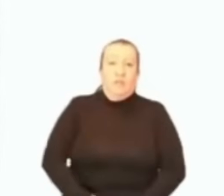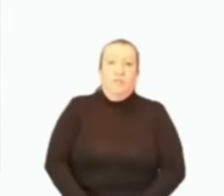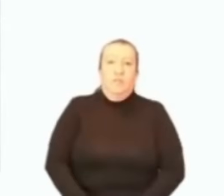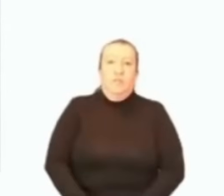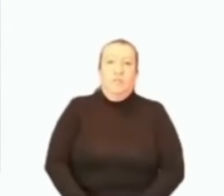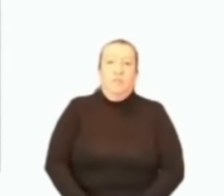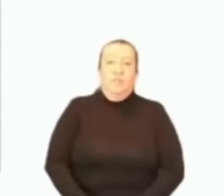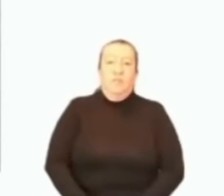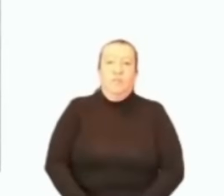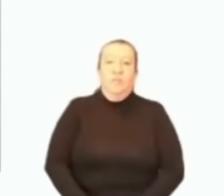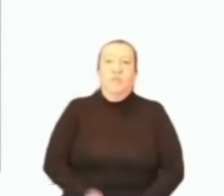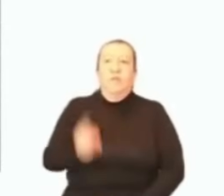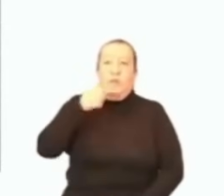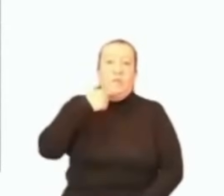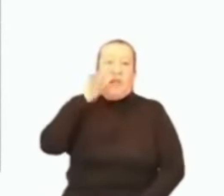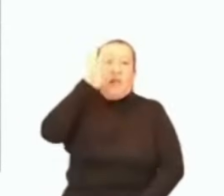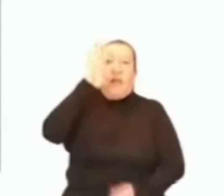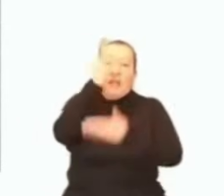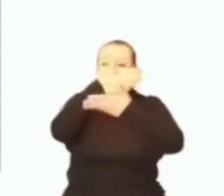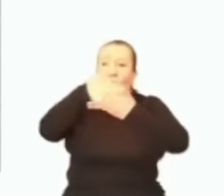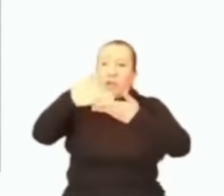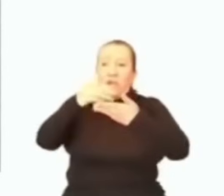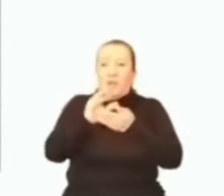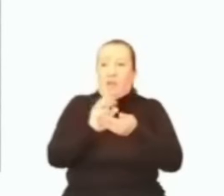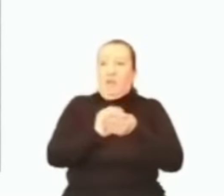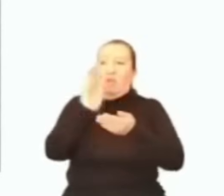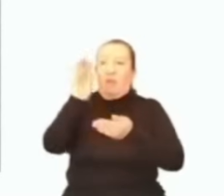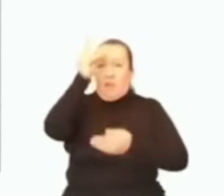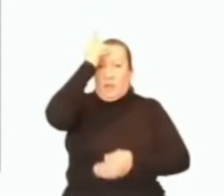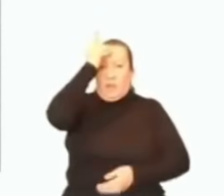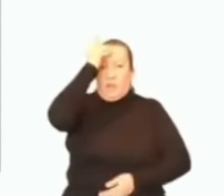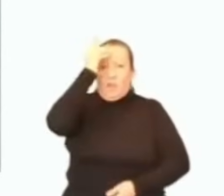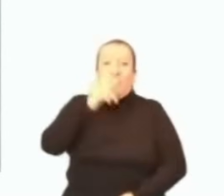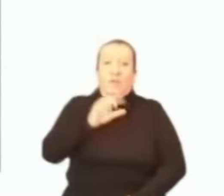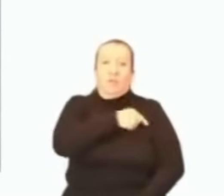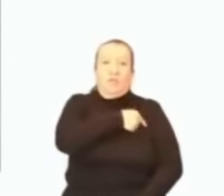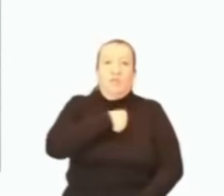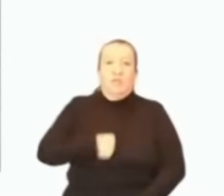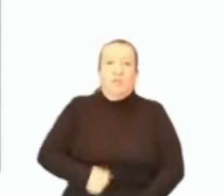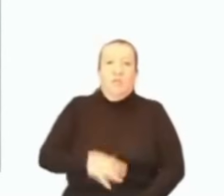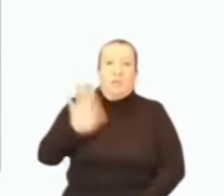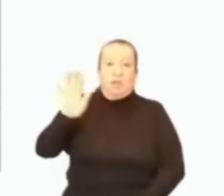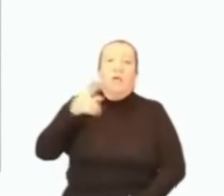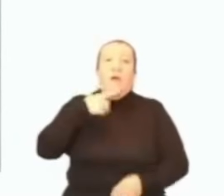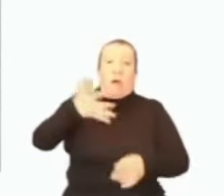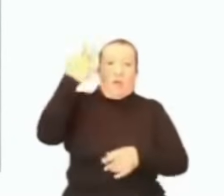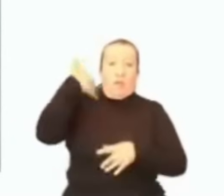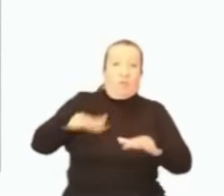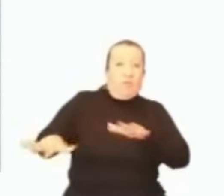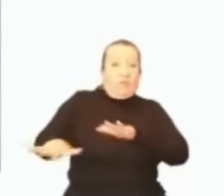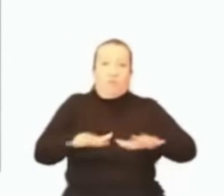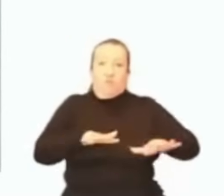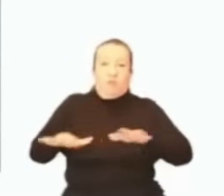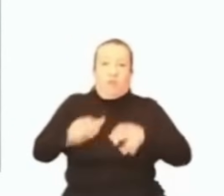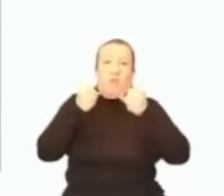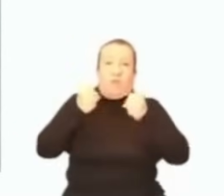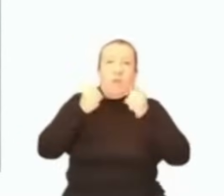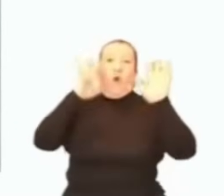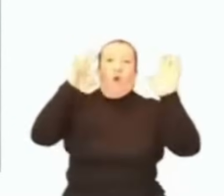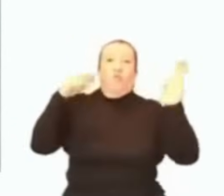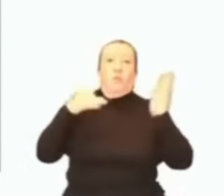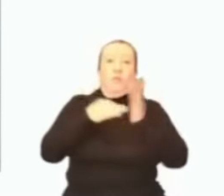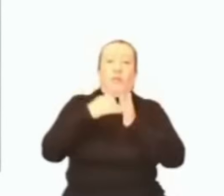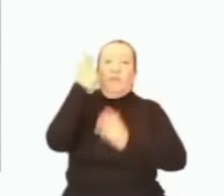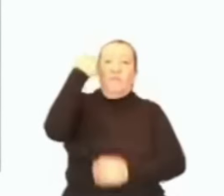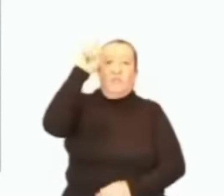¿no? Siempre fue la quinta parte de la deuda total, la deuda con China. En su mayor momento, que fue en el terremoto,